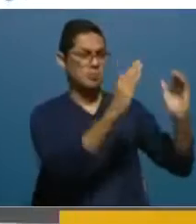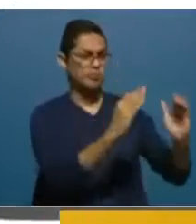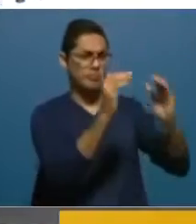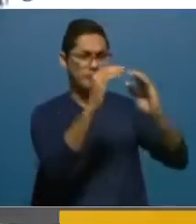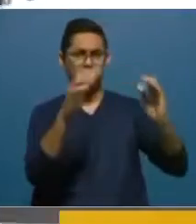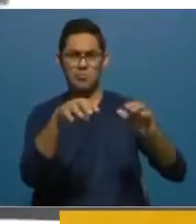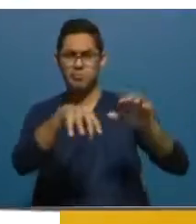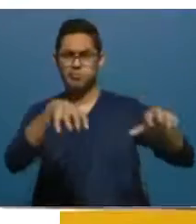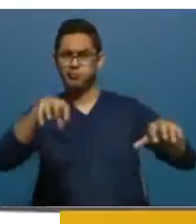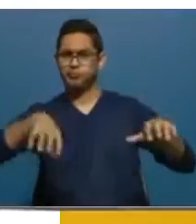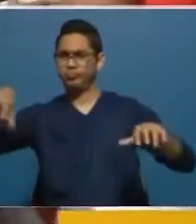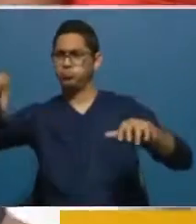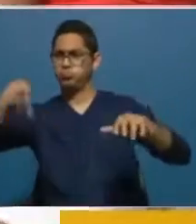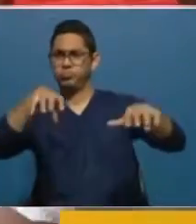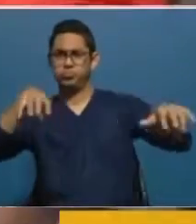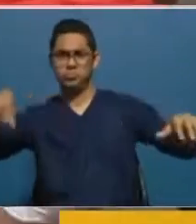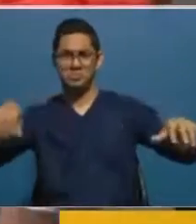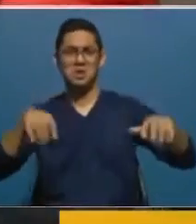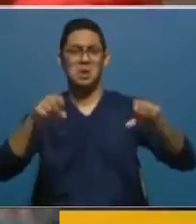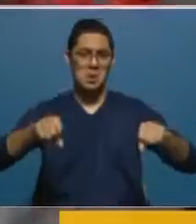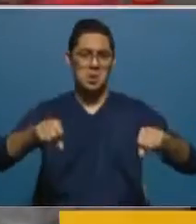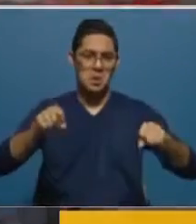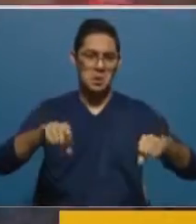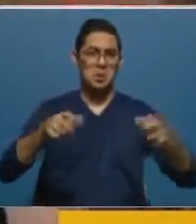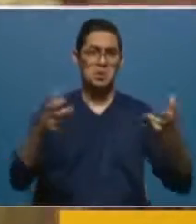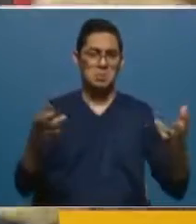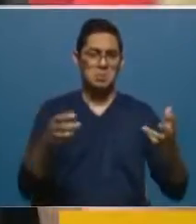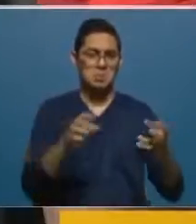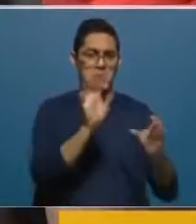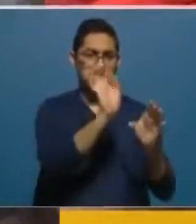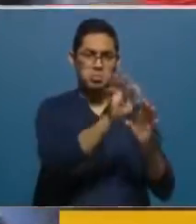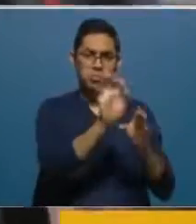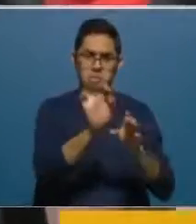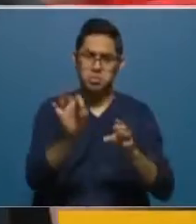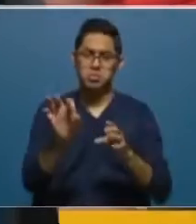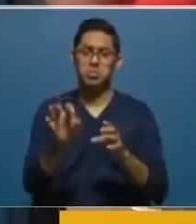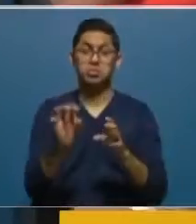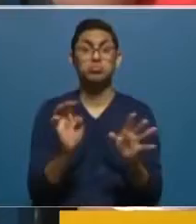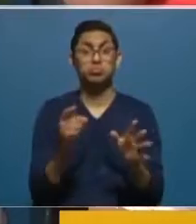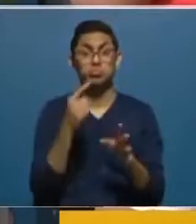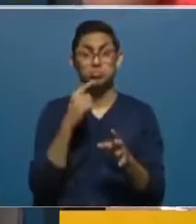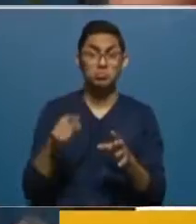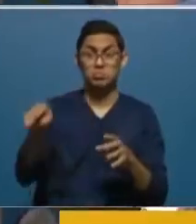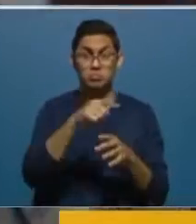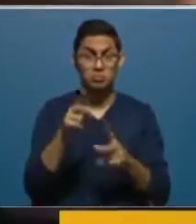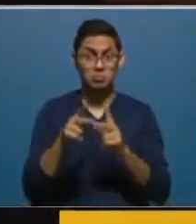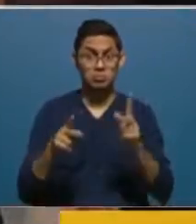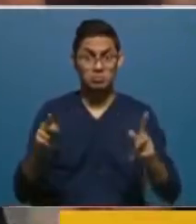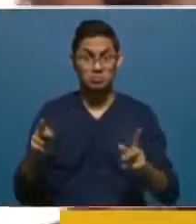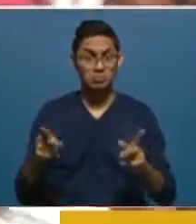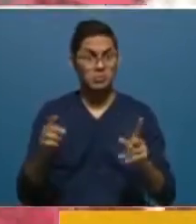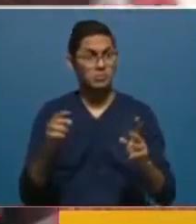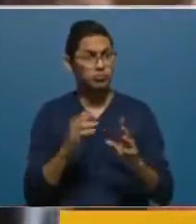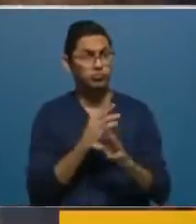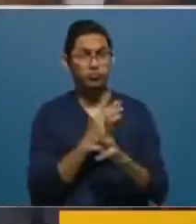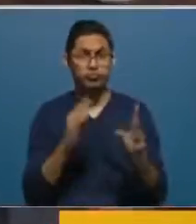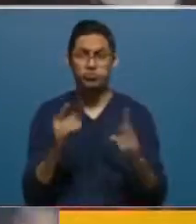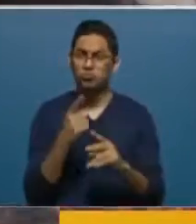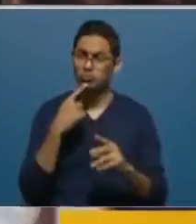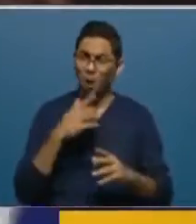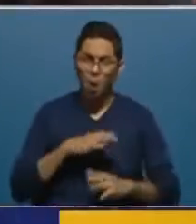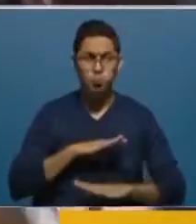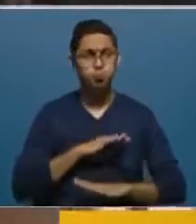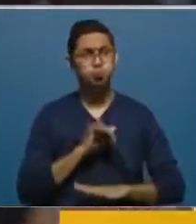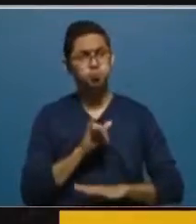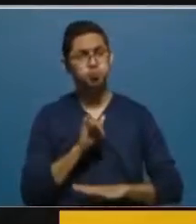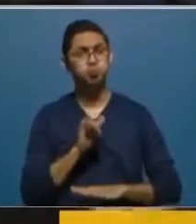cuales están distribuidas a lo largo del recorrido de un kilómetro de la terminal. Los usuarios de ambos transportes dijeron estar satisfechos con la llegada de